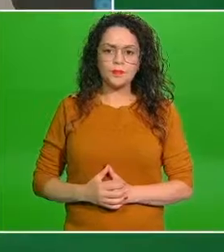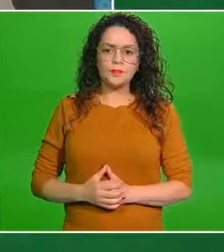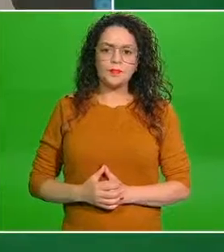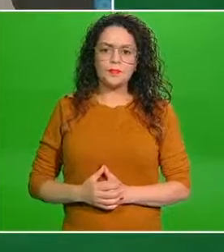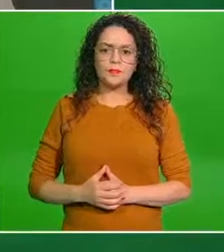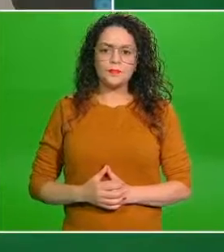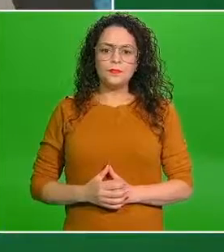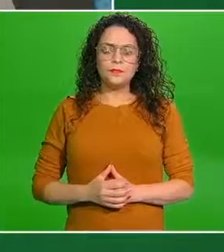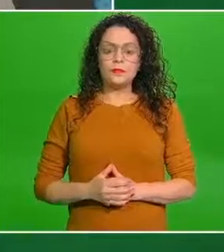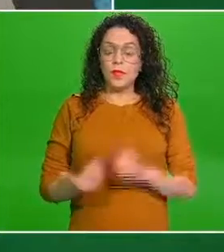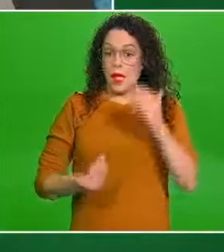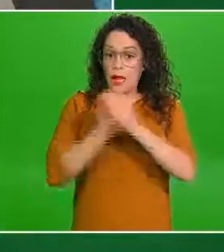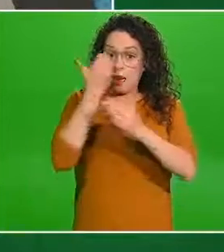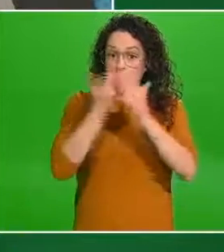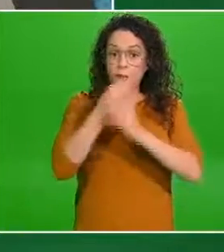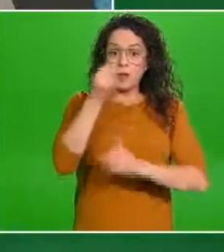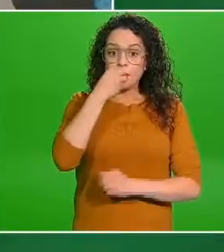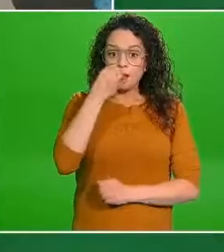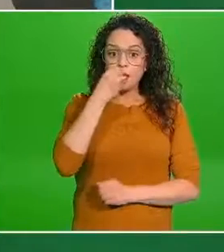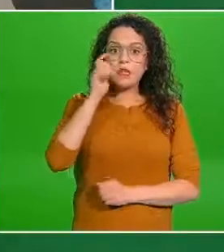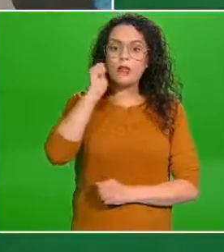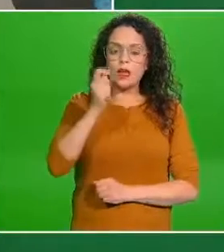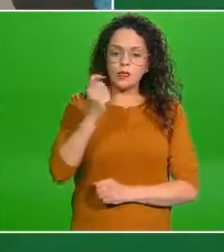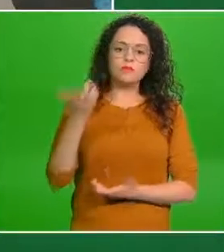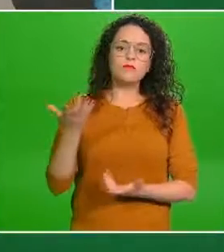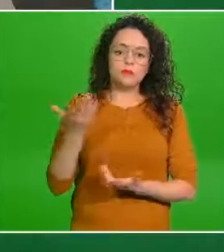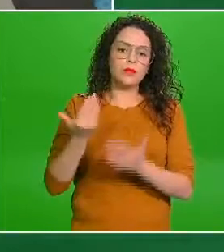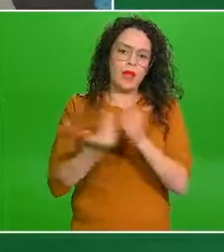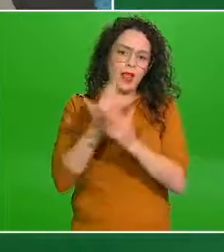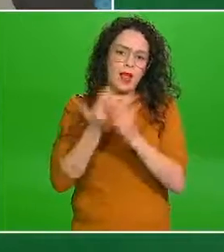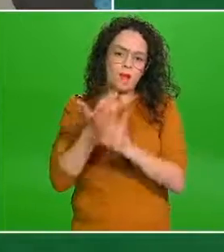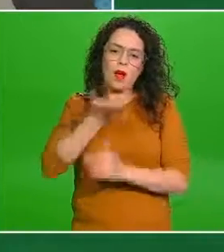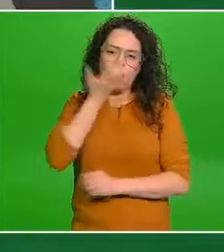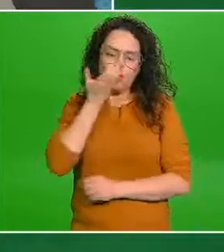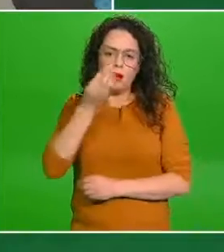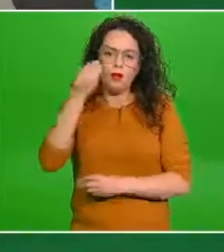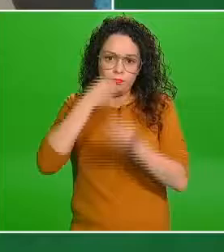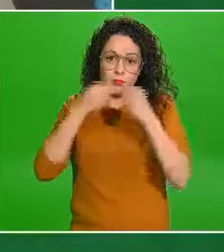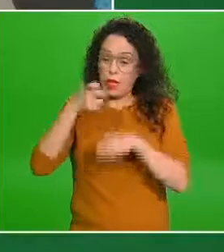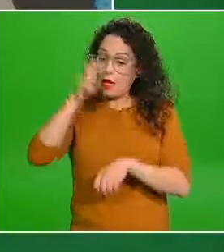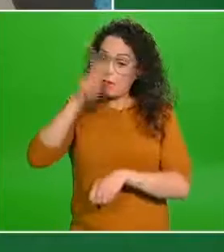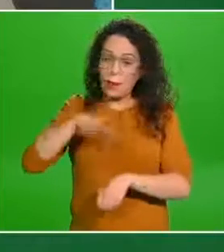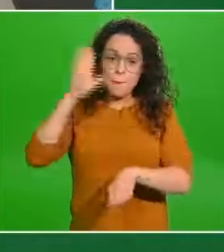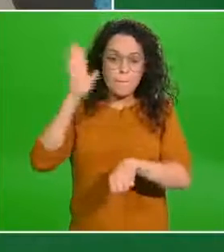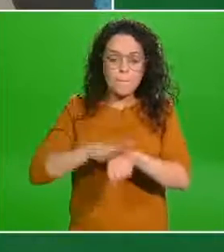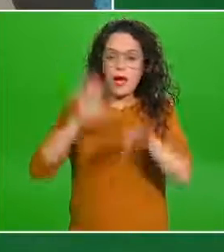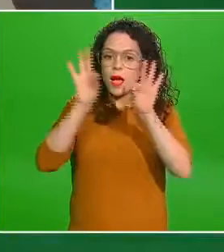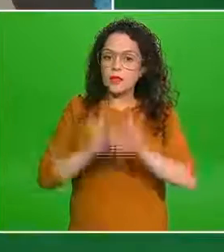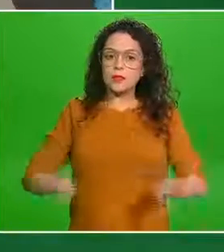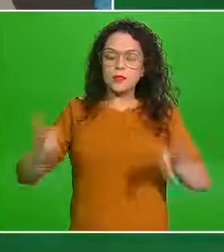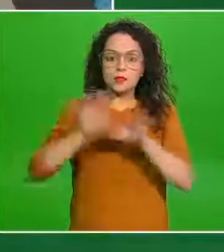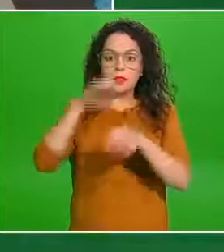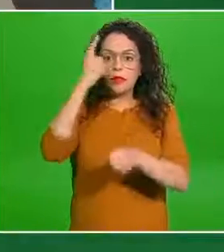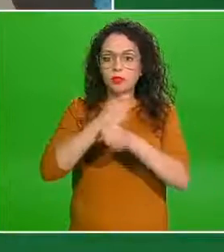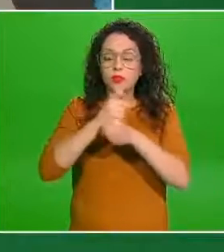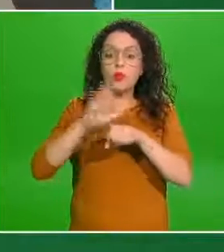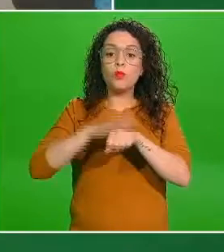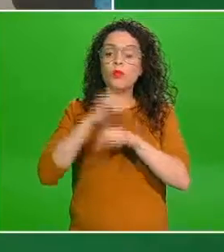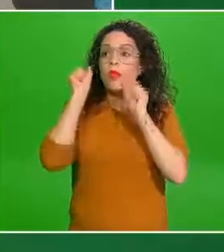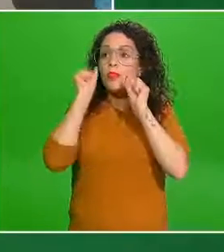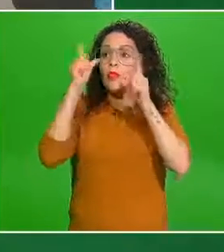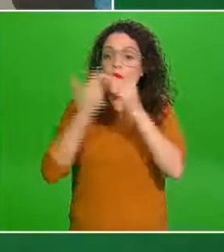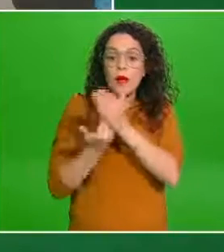El desayuno es el tiempo de alimentación que se realiza en la mañana y es el más importante, ya que se está iniciando las labores del